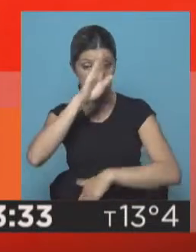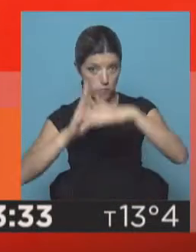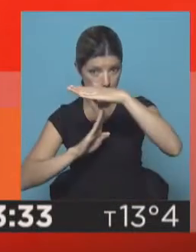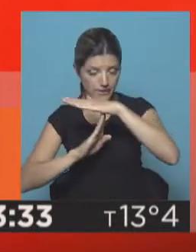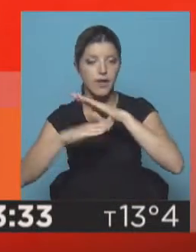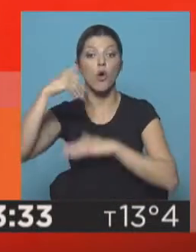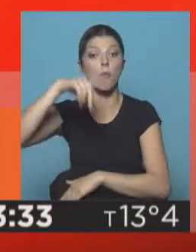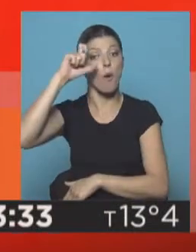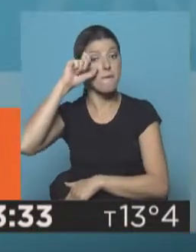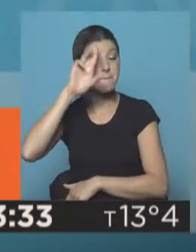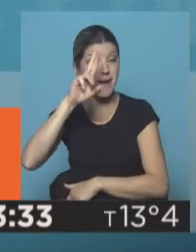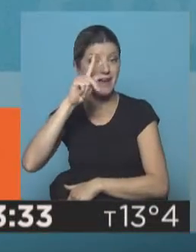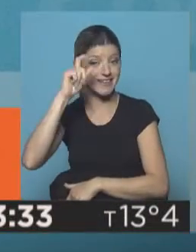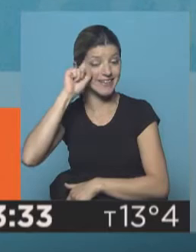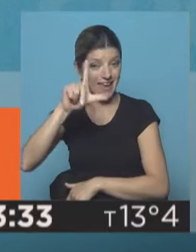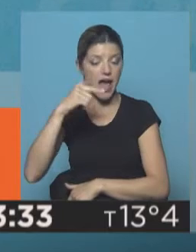otro panorama.